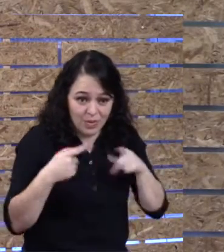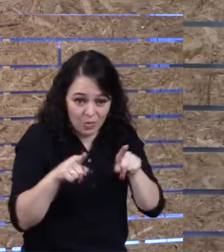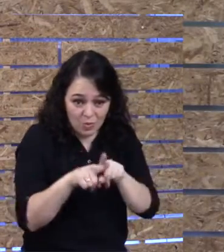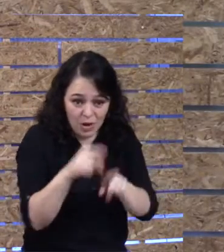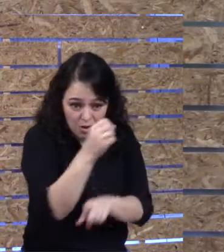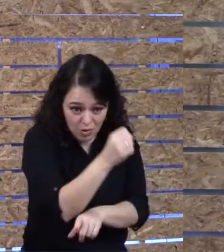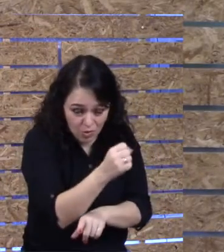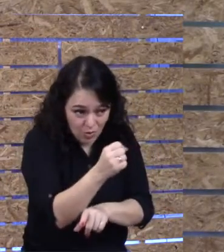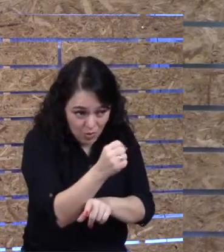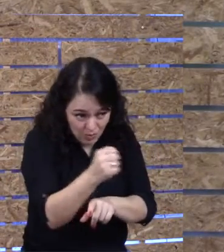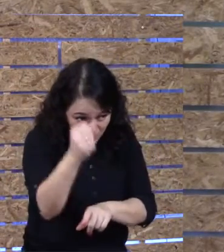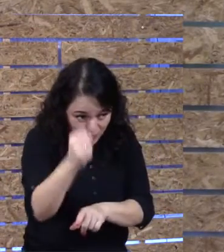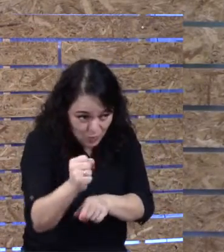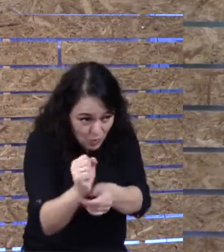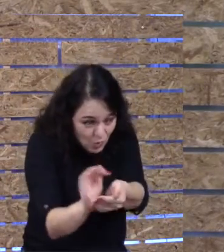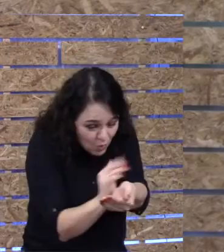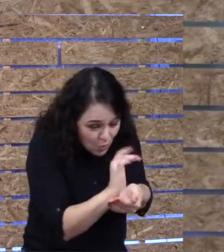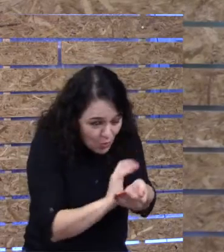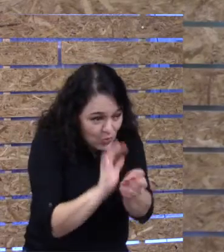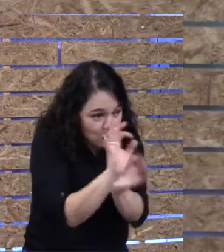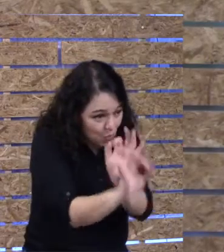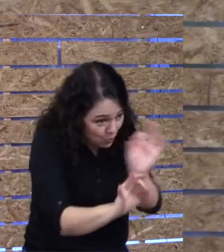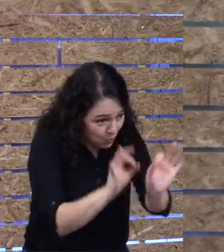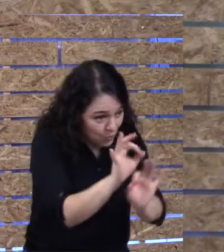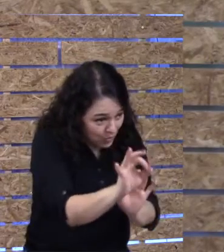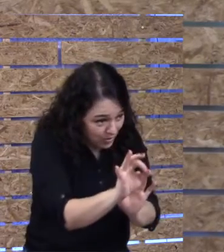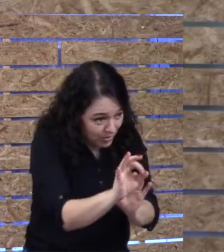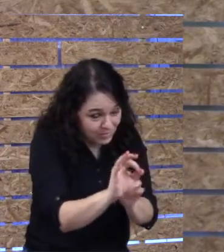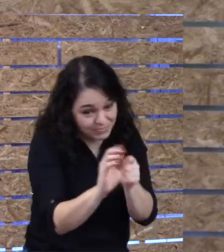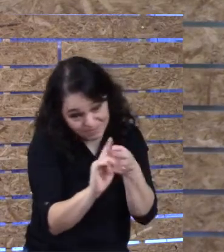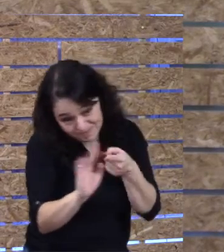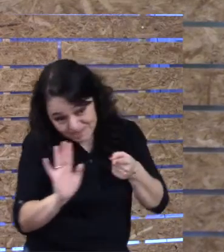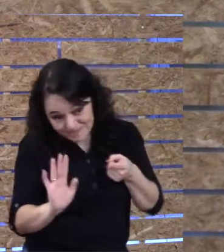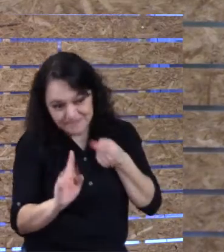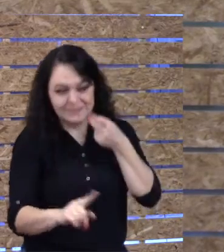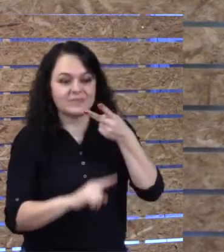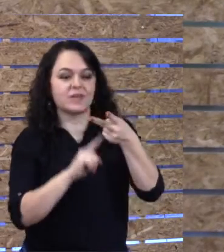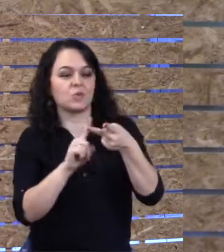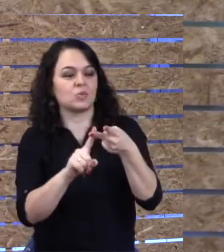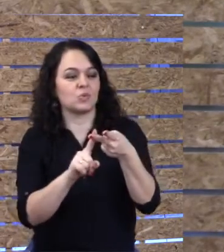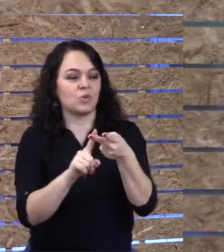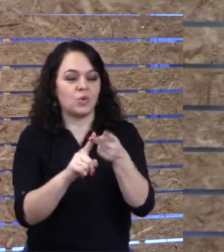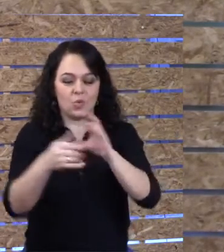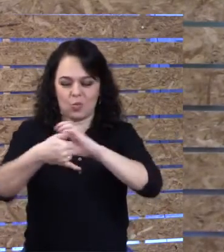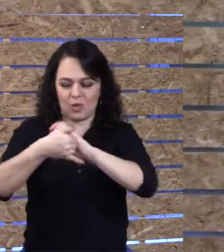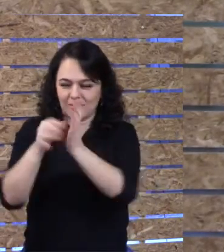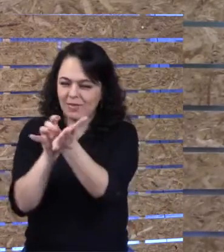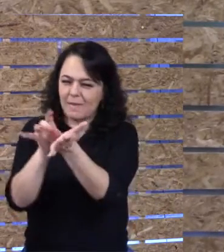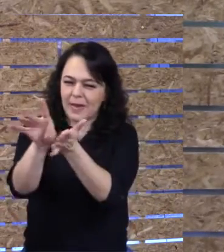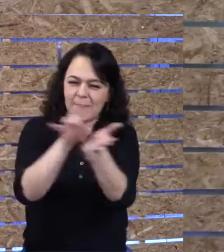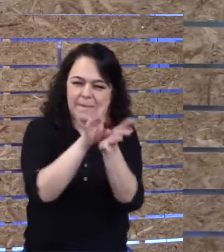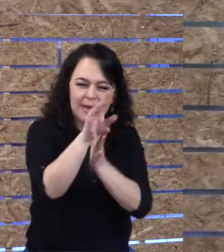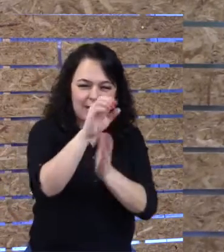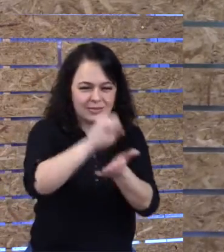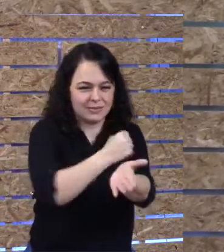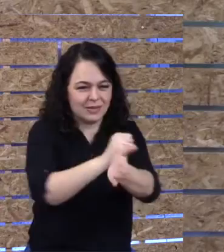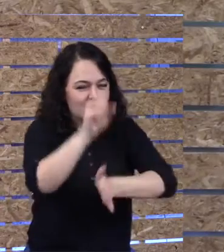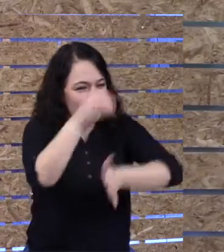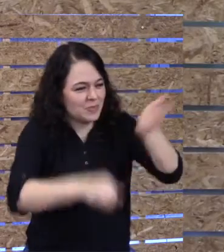¿A quién le recomiendo el Salmo 23? ¿A quién se lo mando por WhatsApp? ¿Por qué? ¿Y